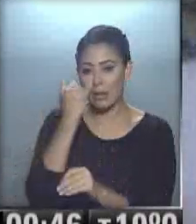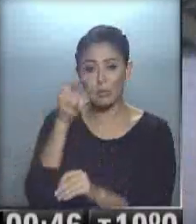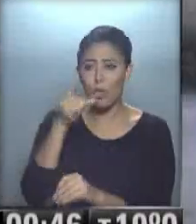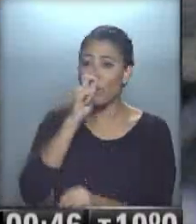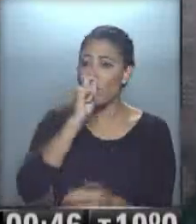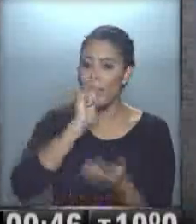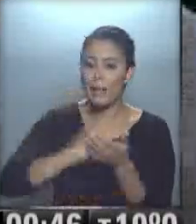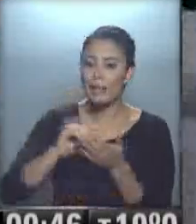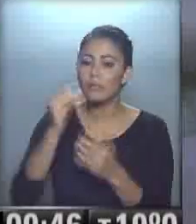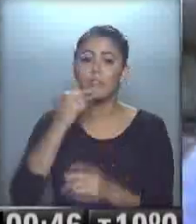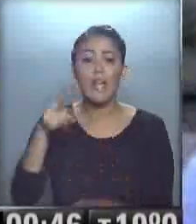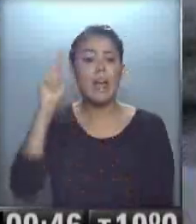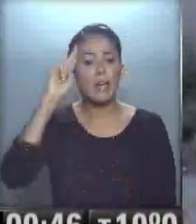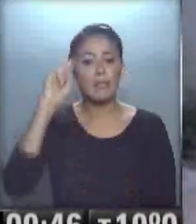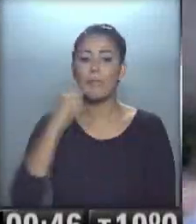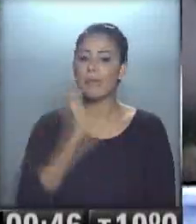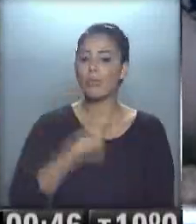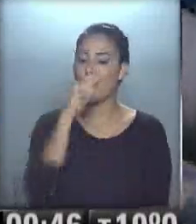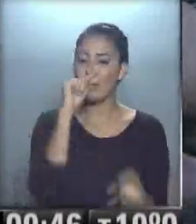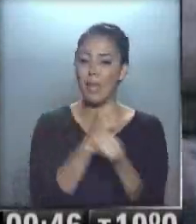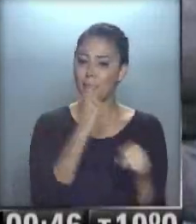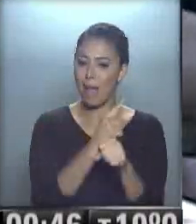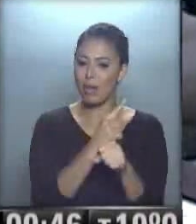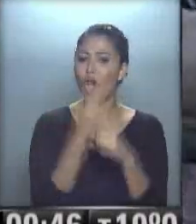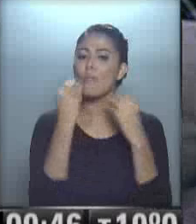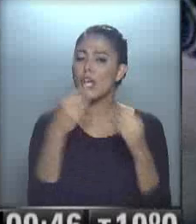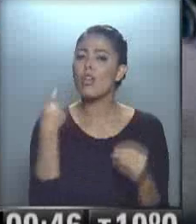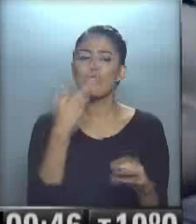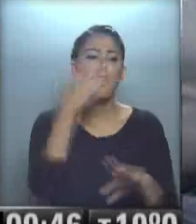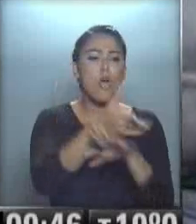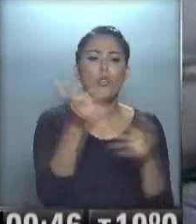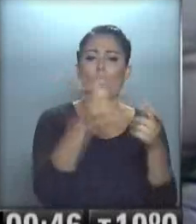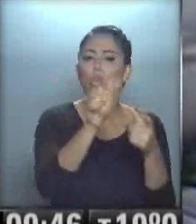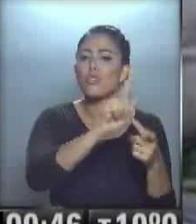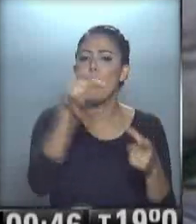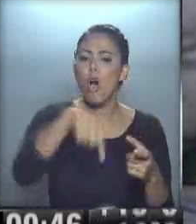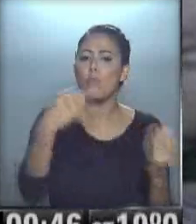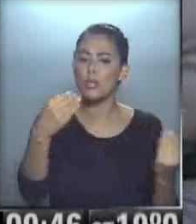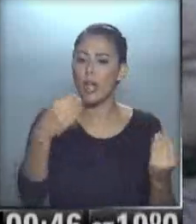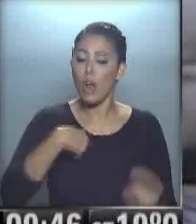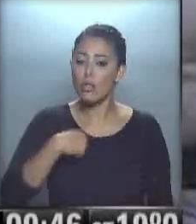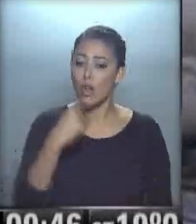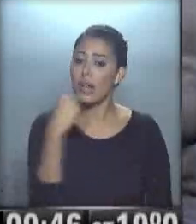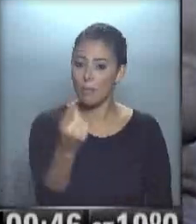ustedes, por respeto fue la que me preguntó primero por qué no fuimos a la reunión hoy. Ahora